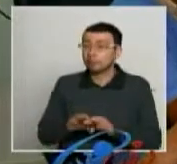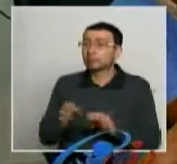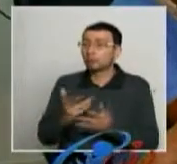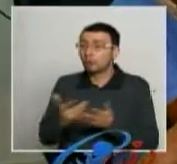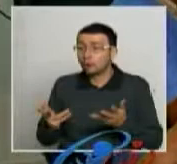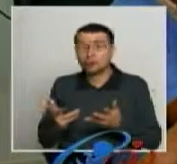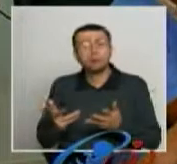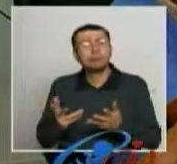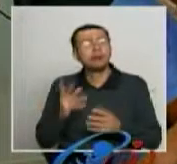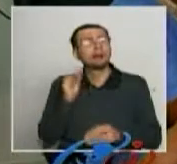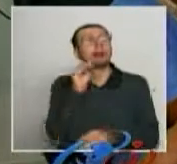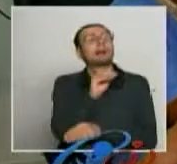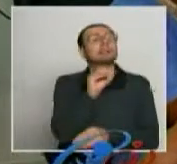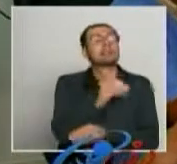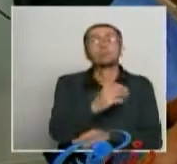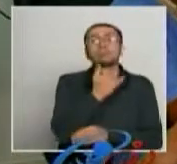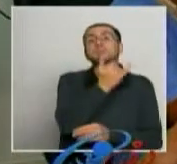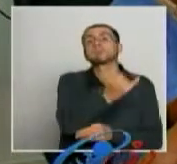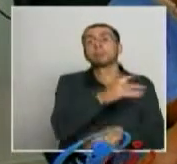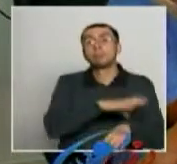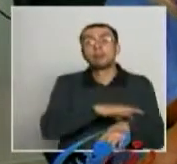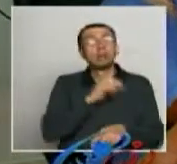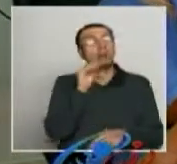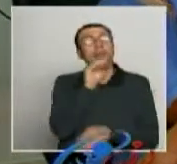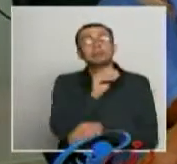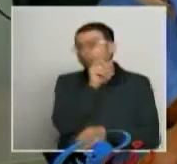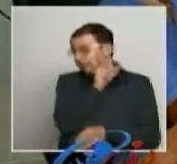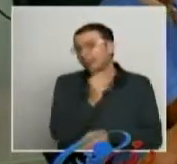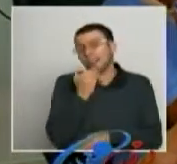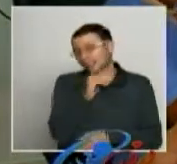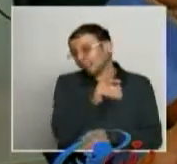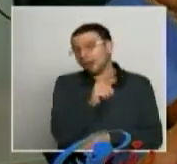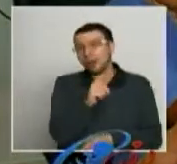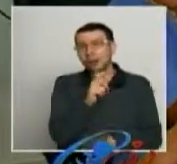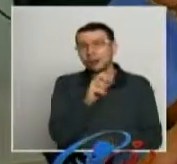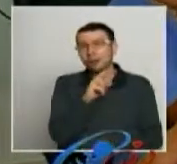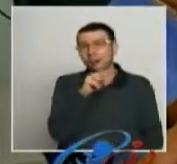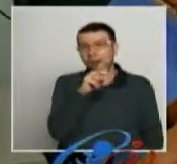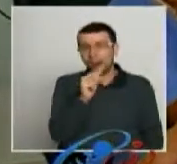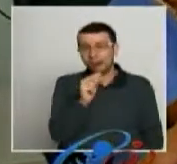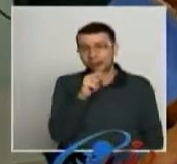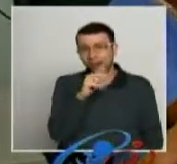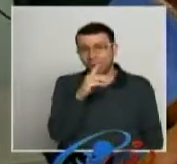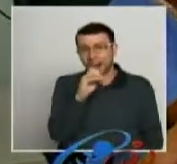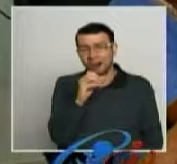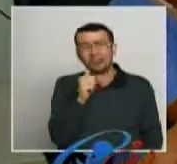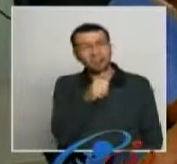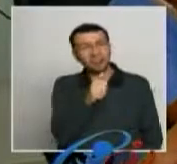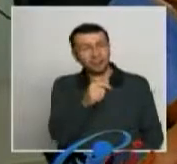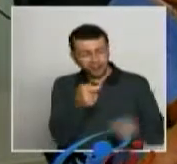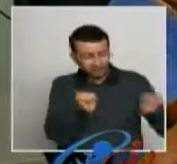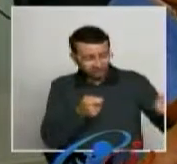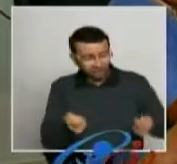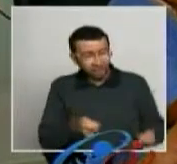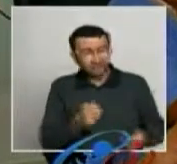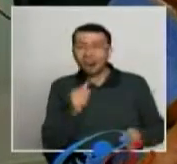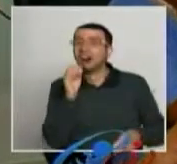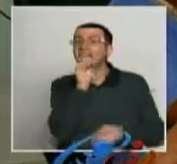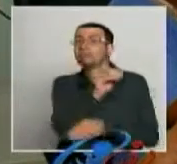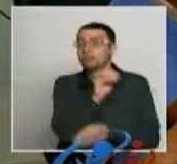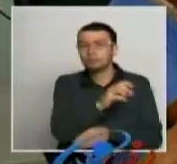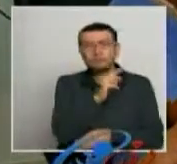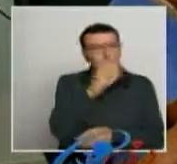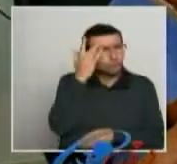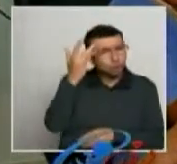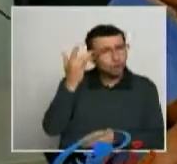tipo de venas al médico, en este caso, por ejemplo, al doctor Calvo, que la va a tratar, porque él necesita